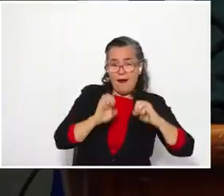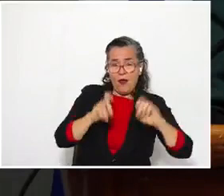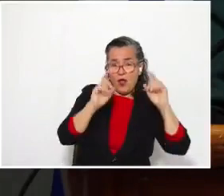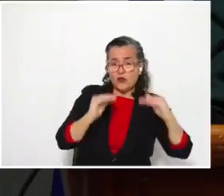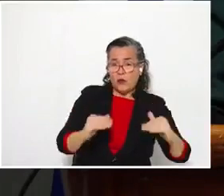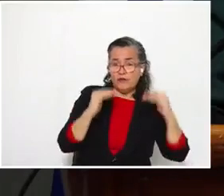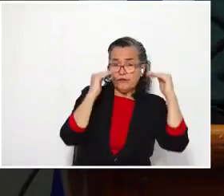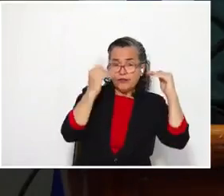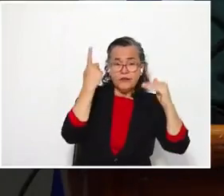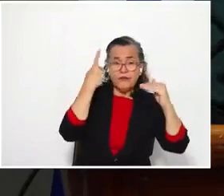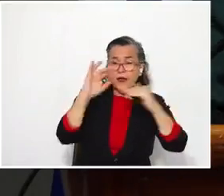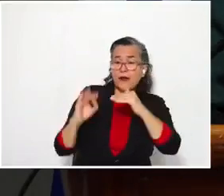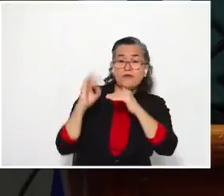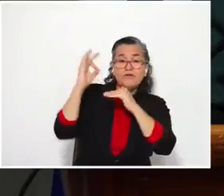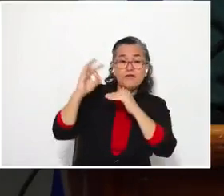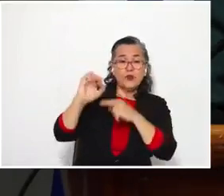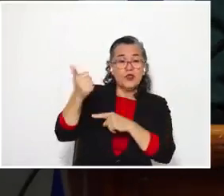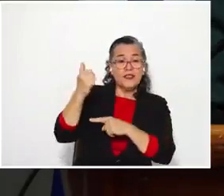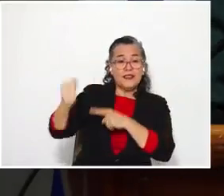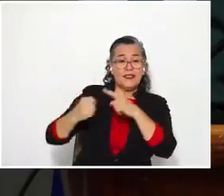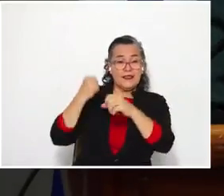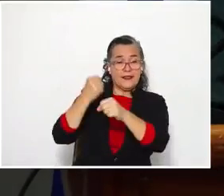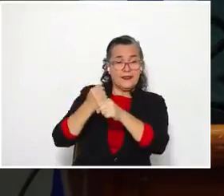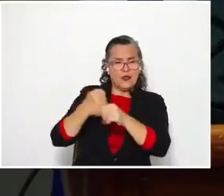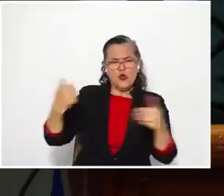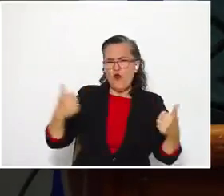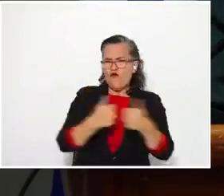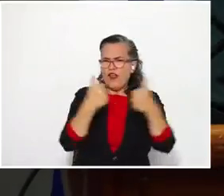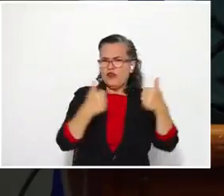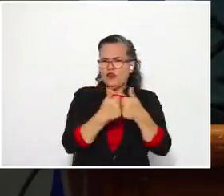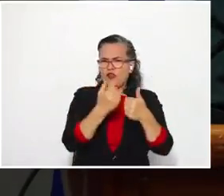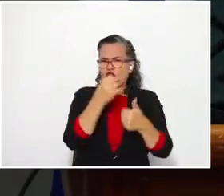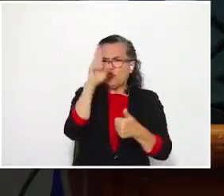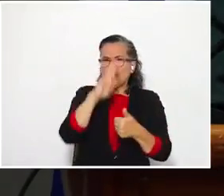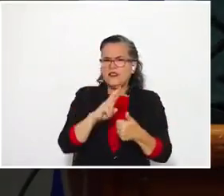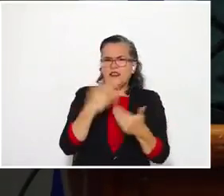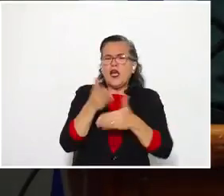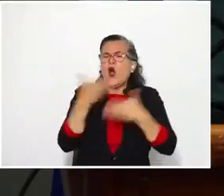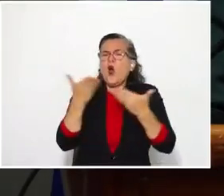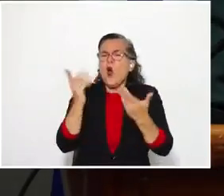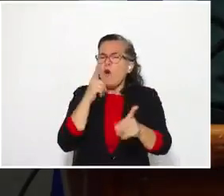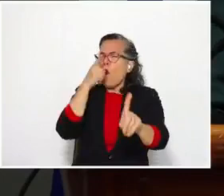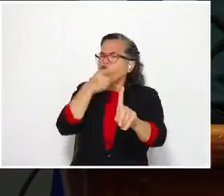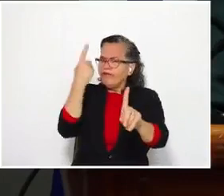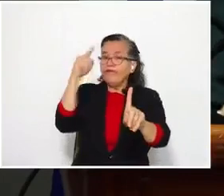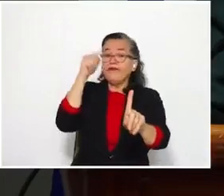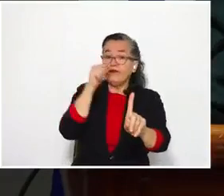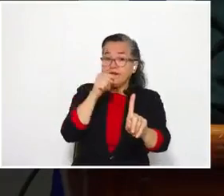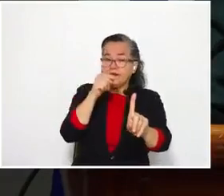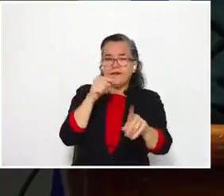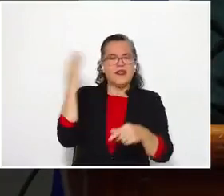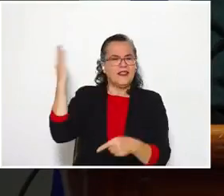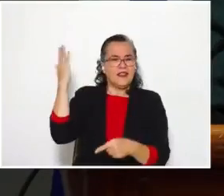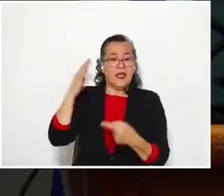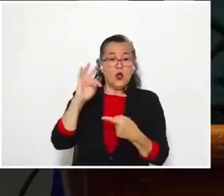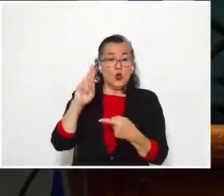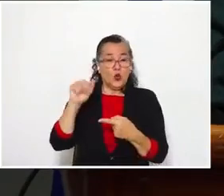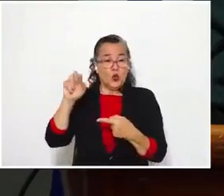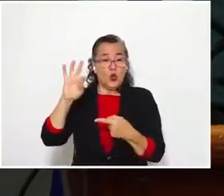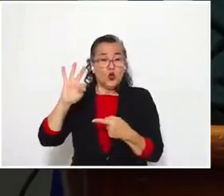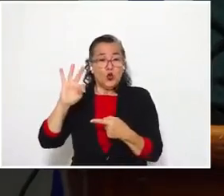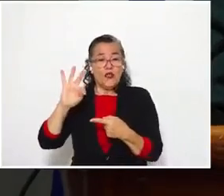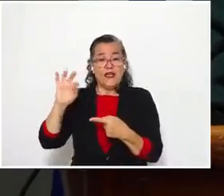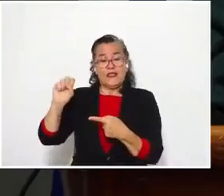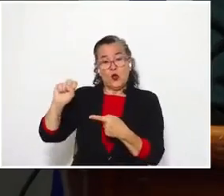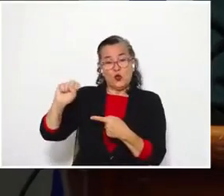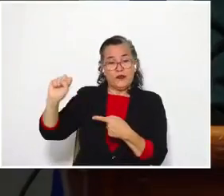superior para la próxima década, los retos de Costa Rica para lograrla. En esta ocasión, los conferencistas serán el doctor José Zaglul